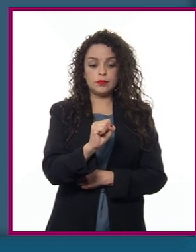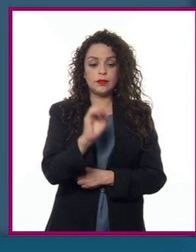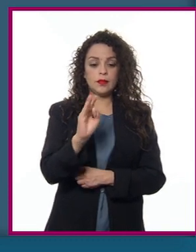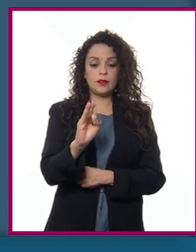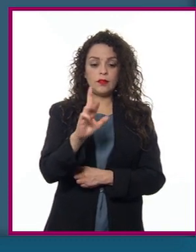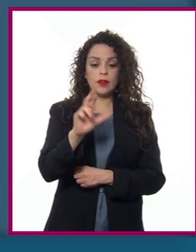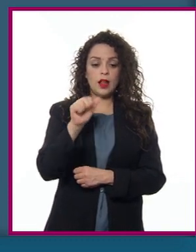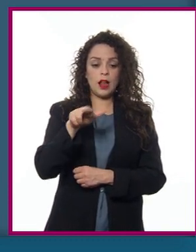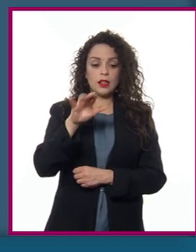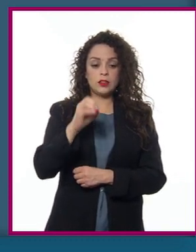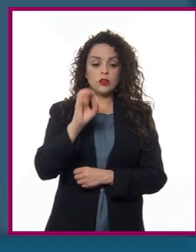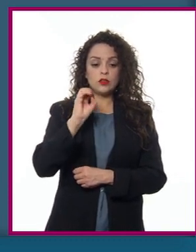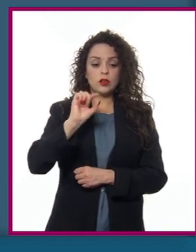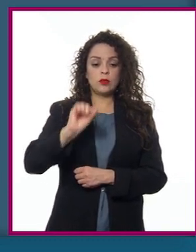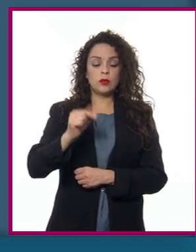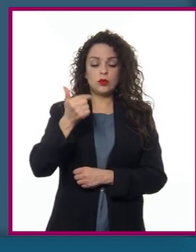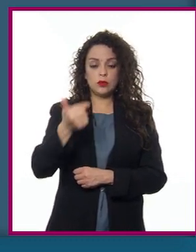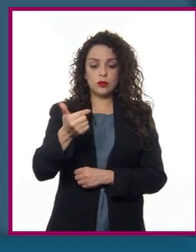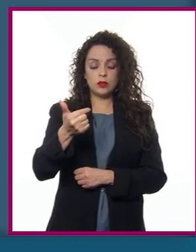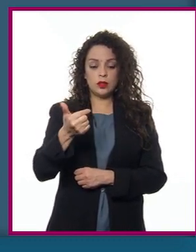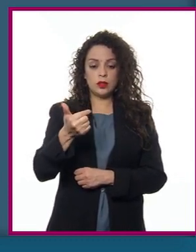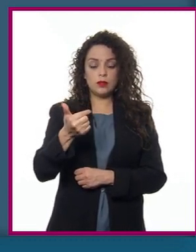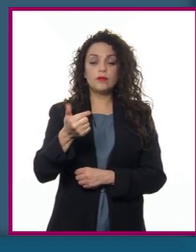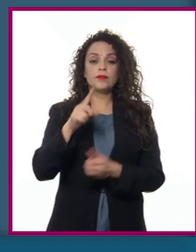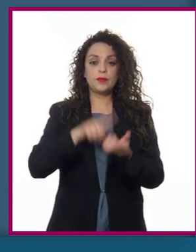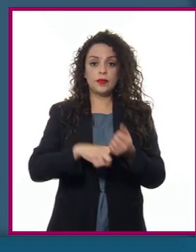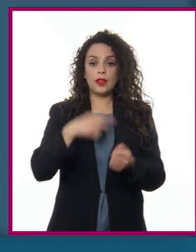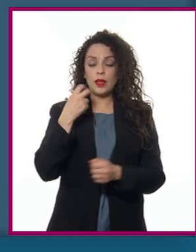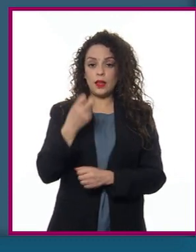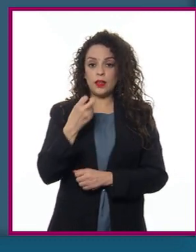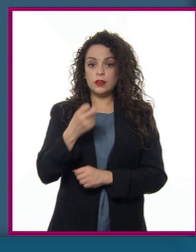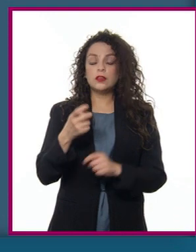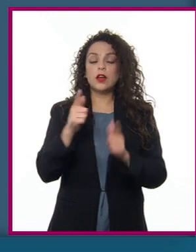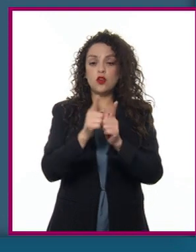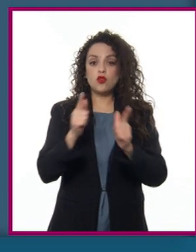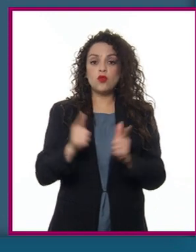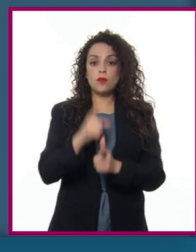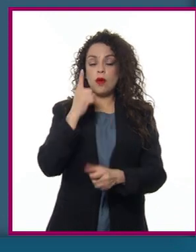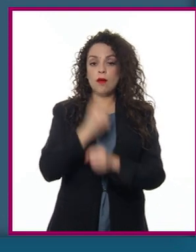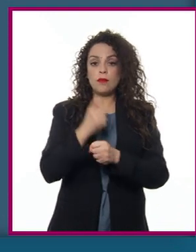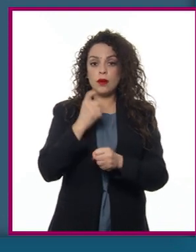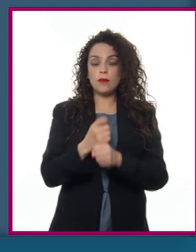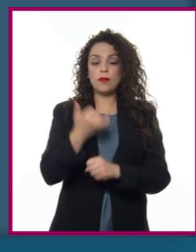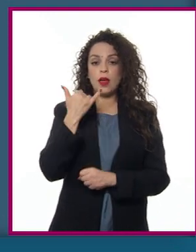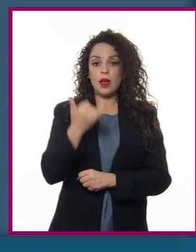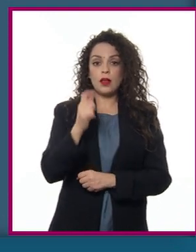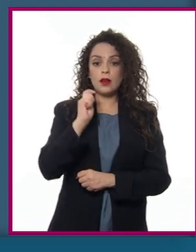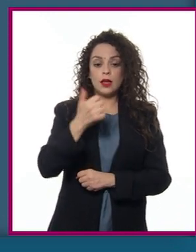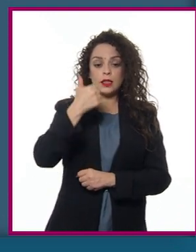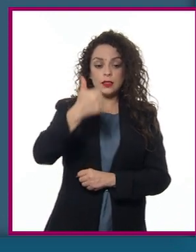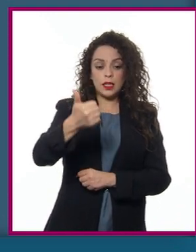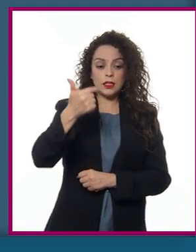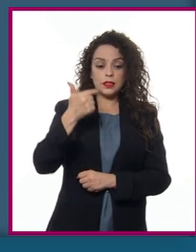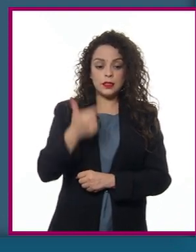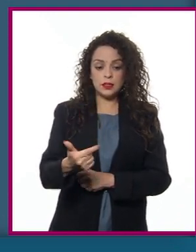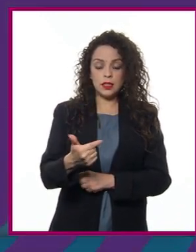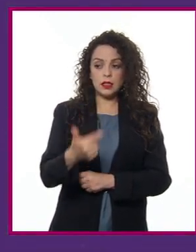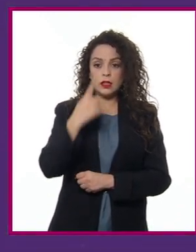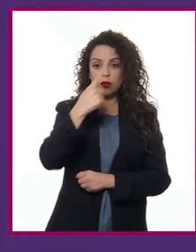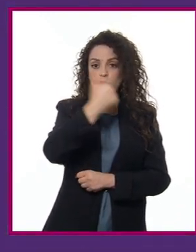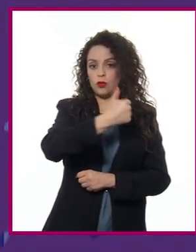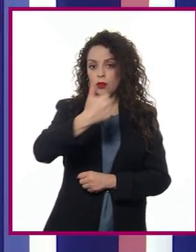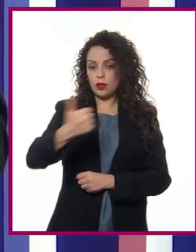con 0.7 Pauling, cuyos elementos se localizan en el grupo 1 y periodos 6 y 7